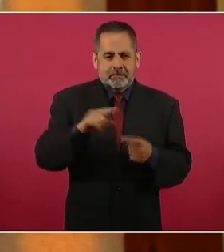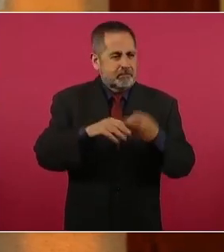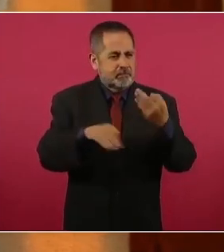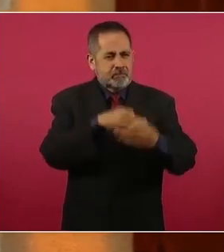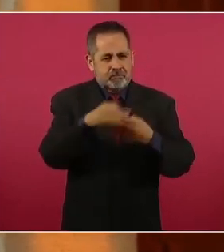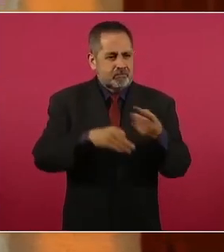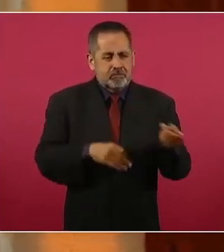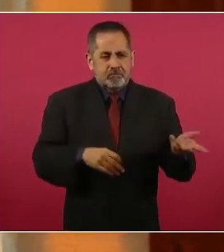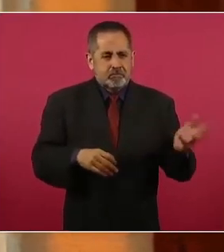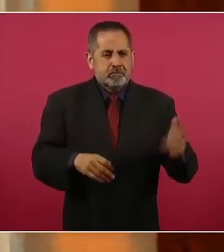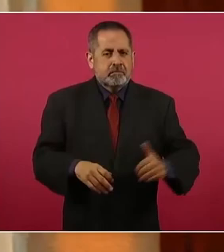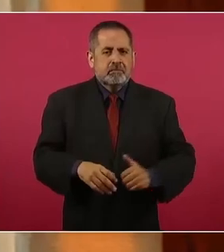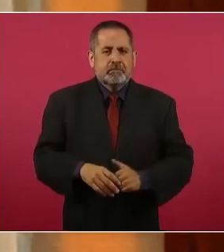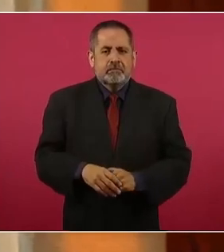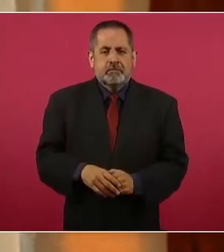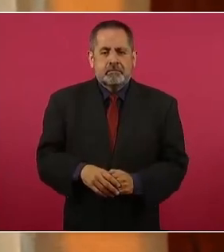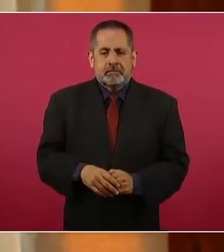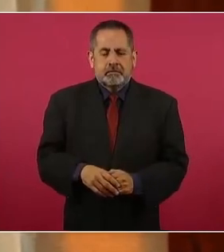todos,